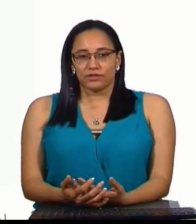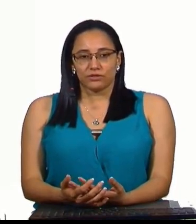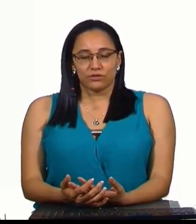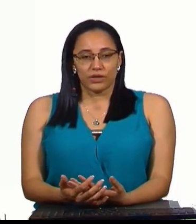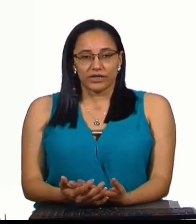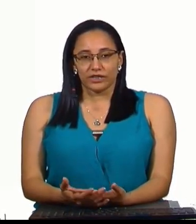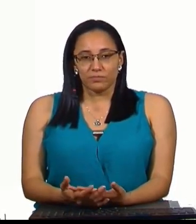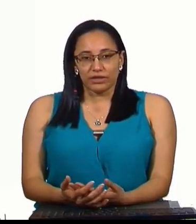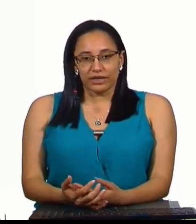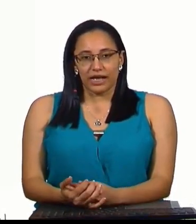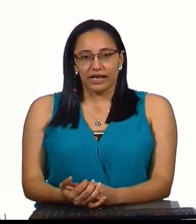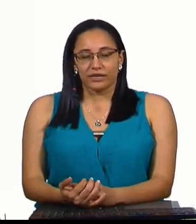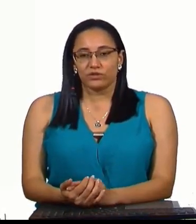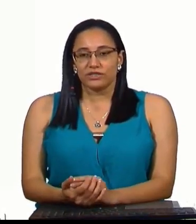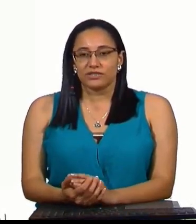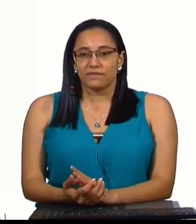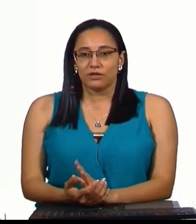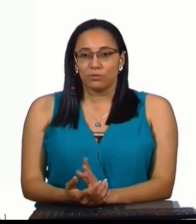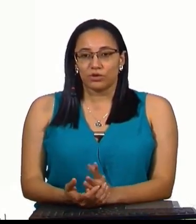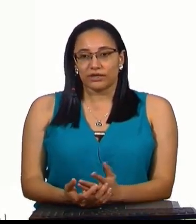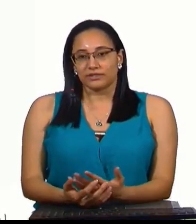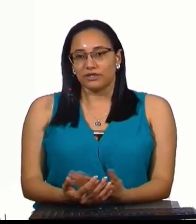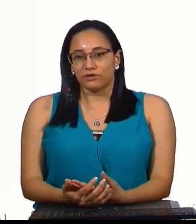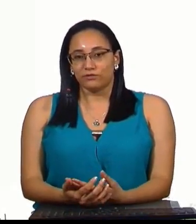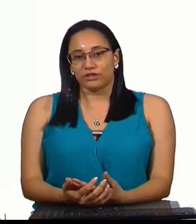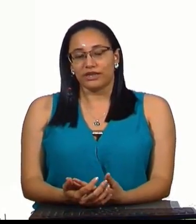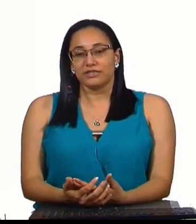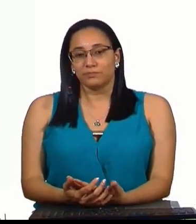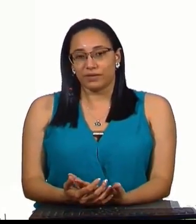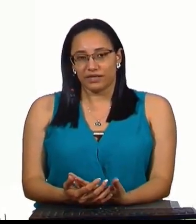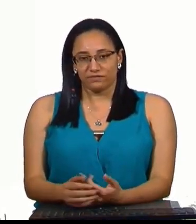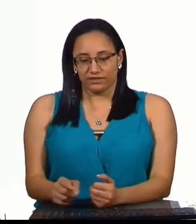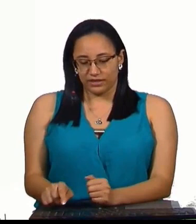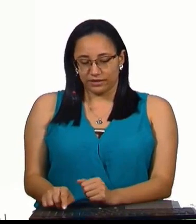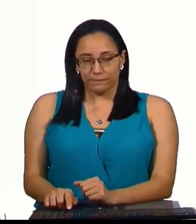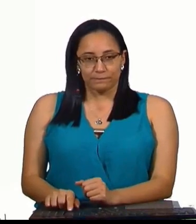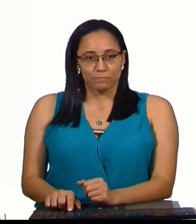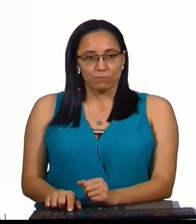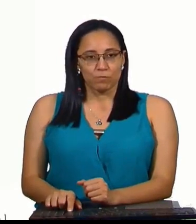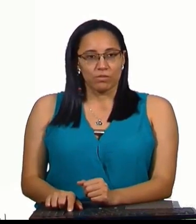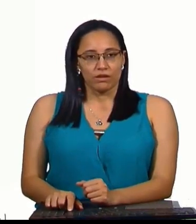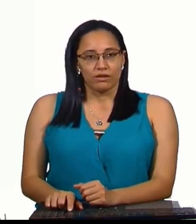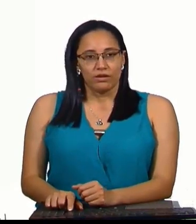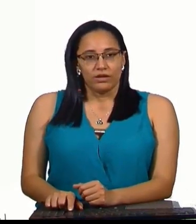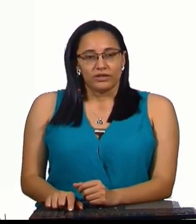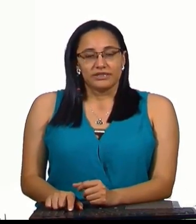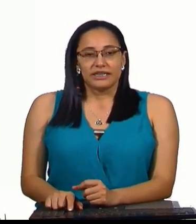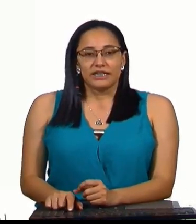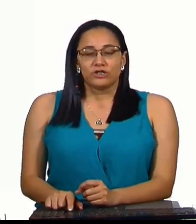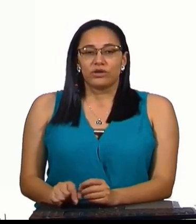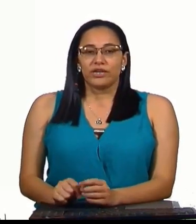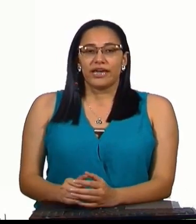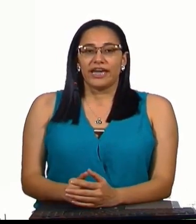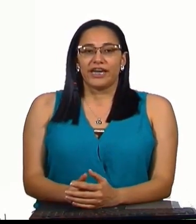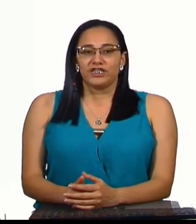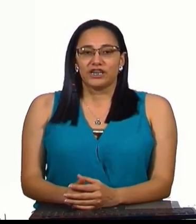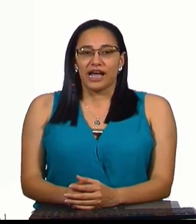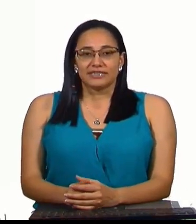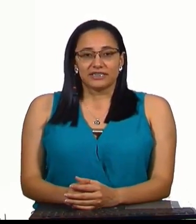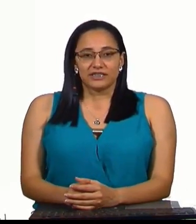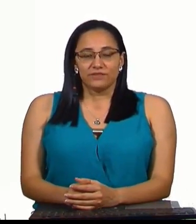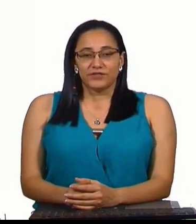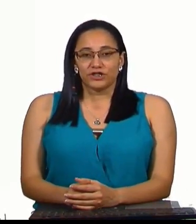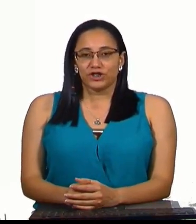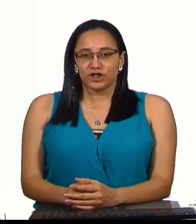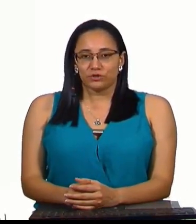de estufas o cualquier tipo de caja que utilizaban como castillos o fortalezas para defender. The electronic age